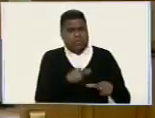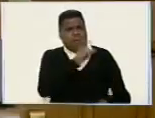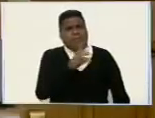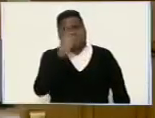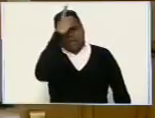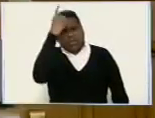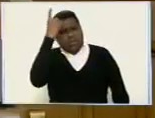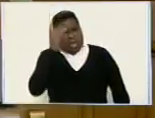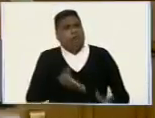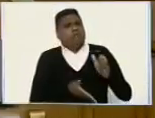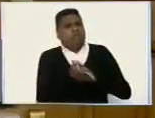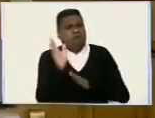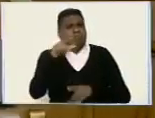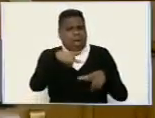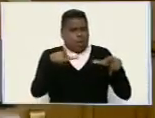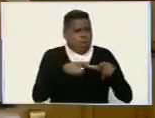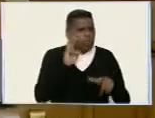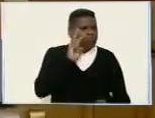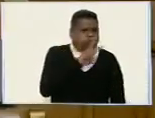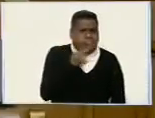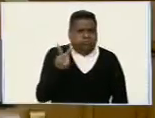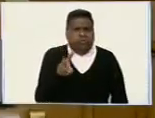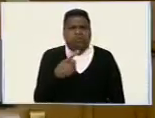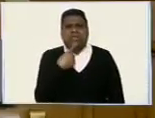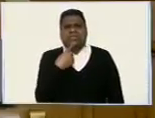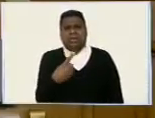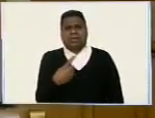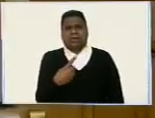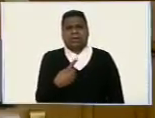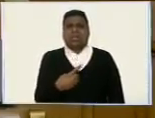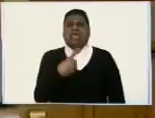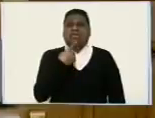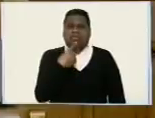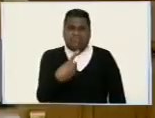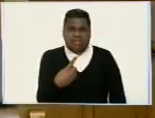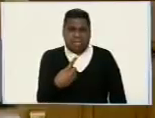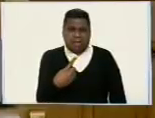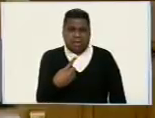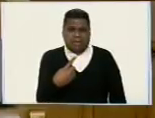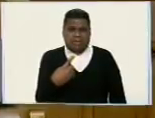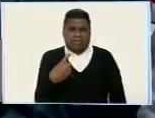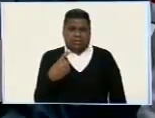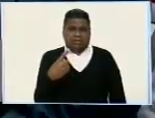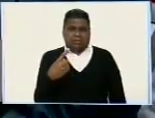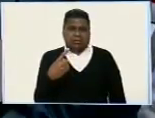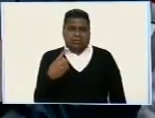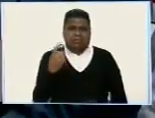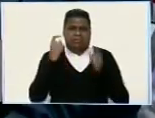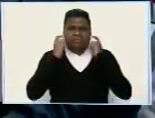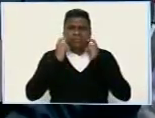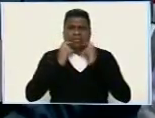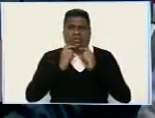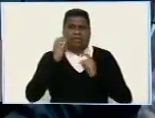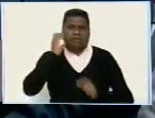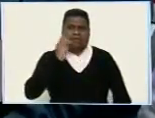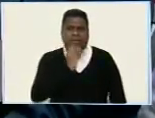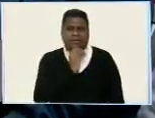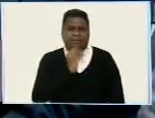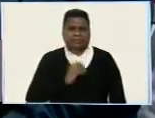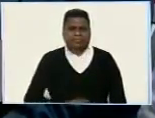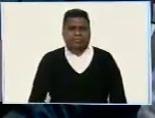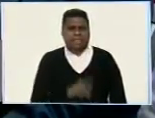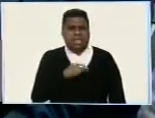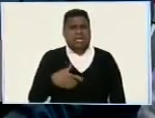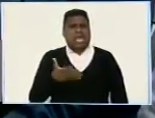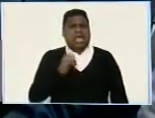también los tengo, ¿no? Diosdado, y que mandó a decir, dígale al comandante Fidel Castro que aquí en Miranda tiene un gobierno revolucionario